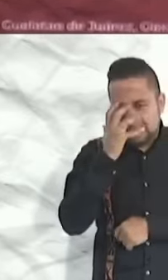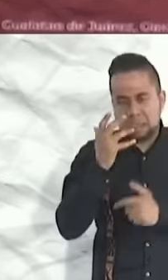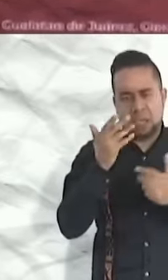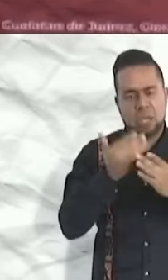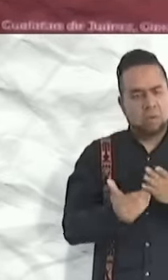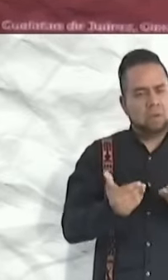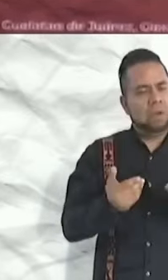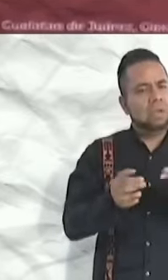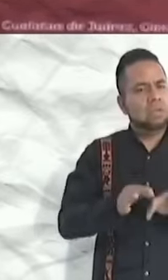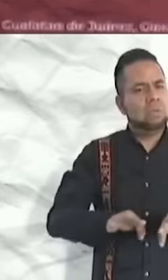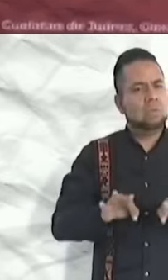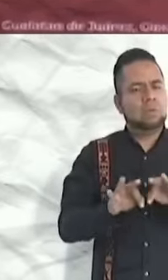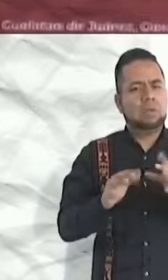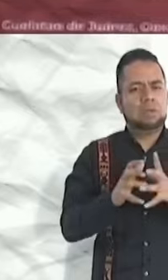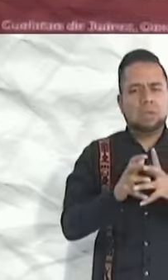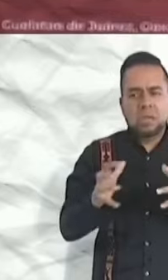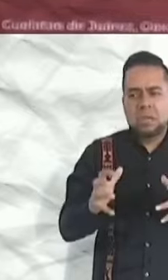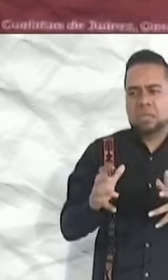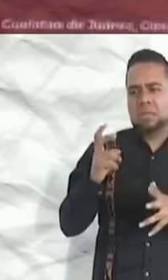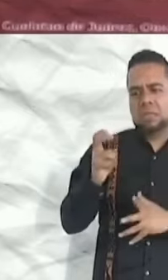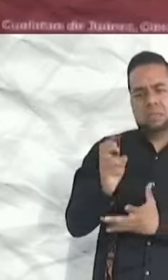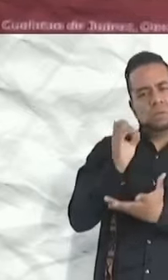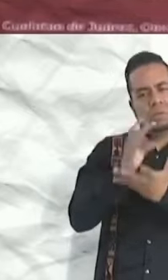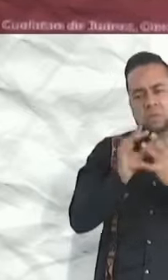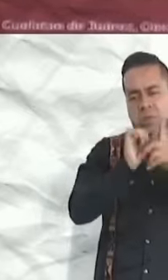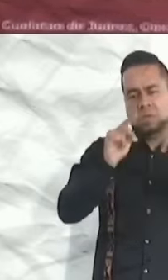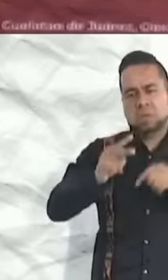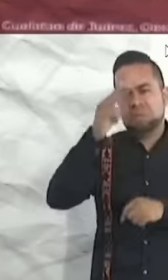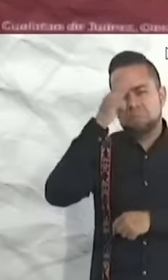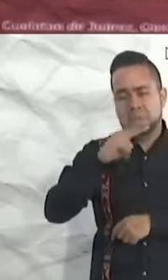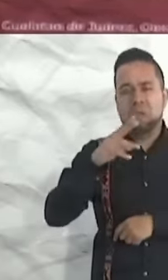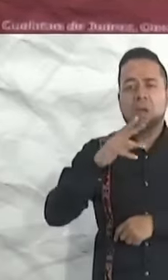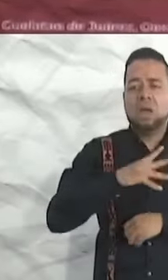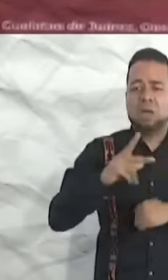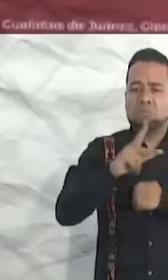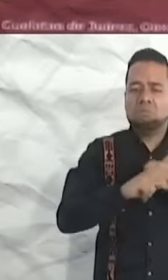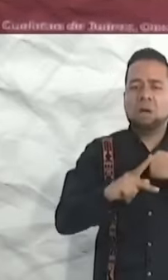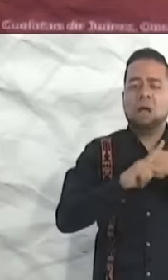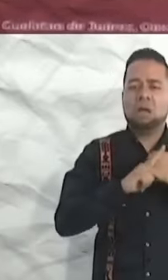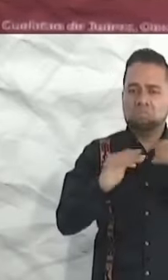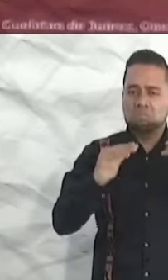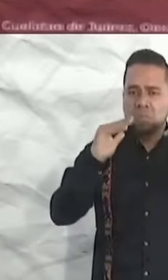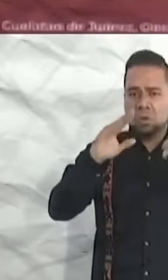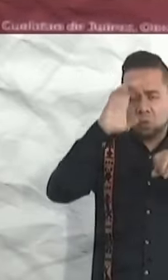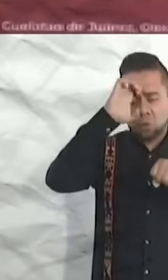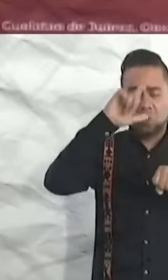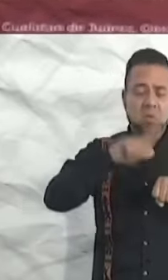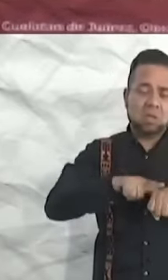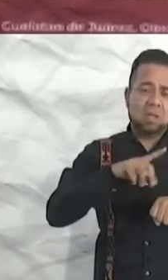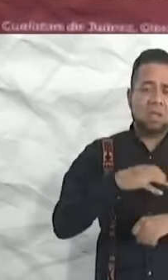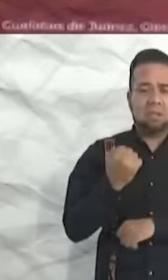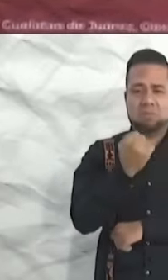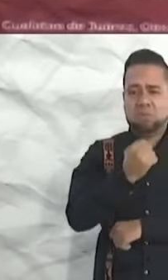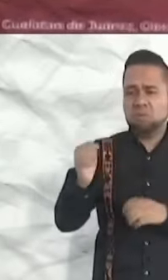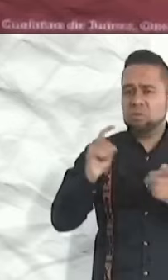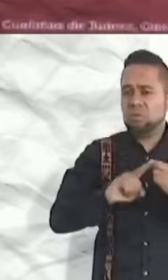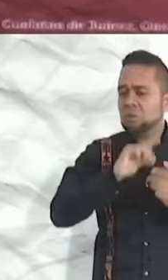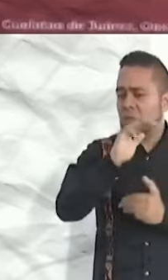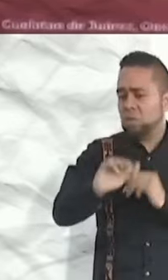que nos hace único. México es una potencia, claro que sí, cultural en el